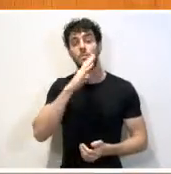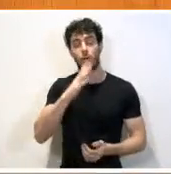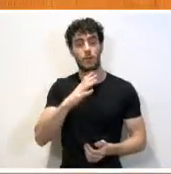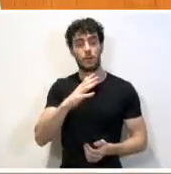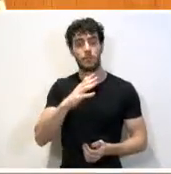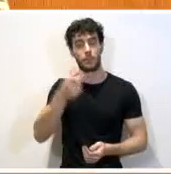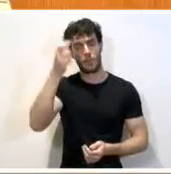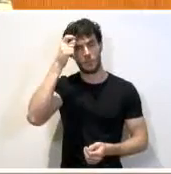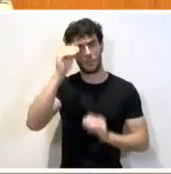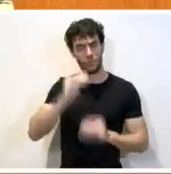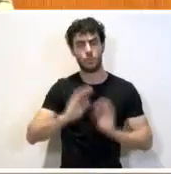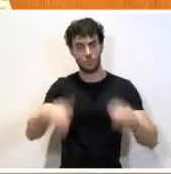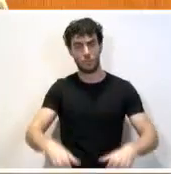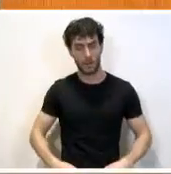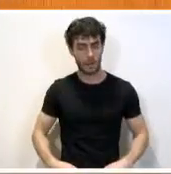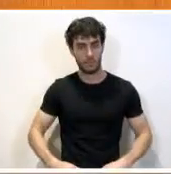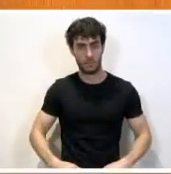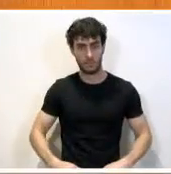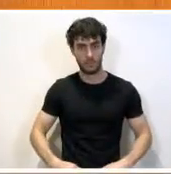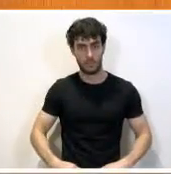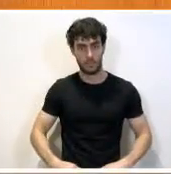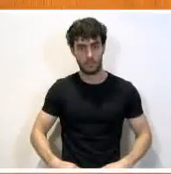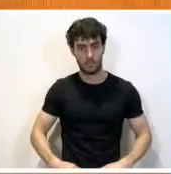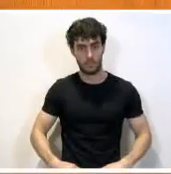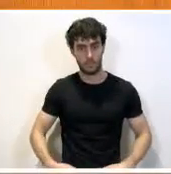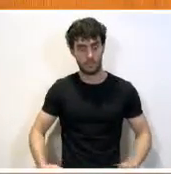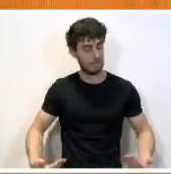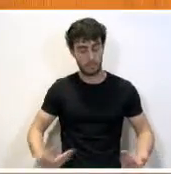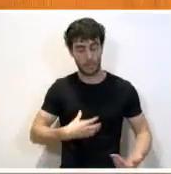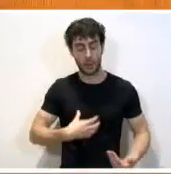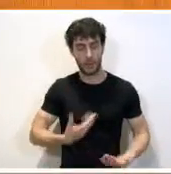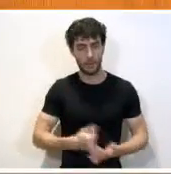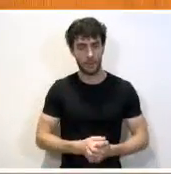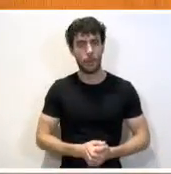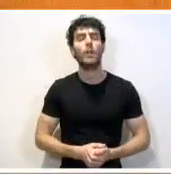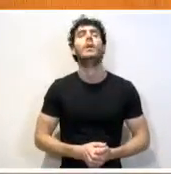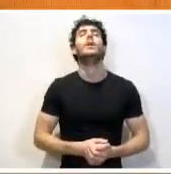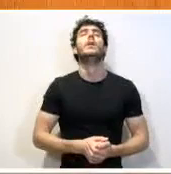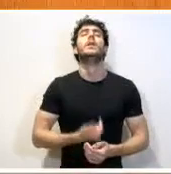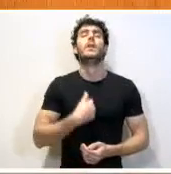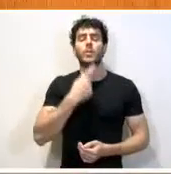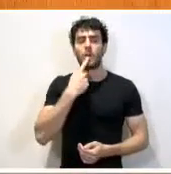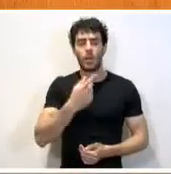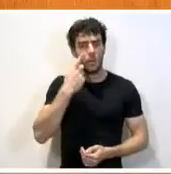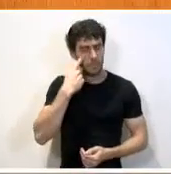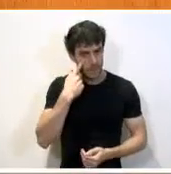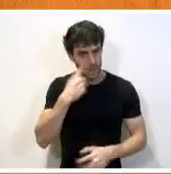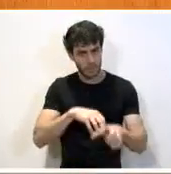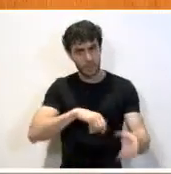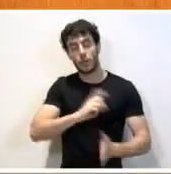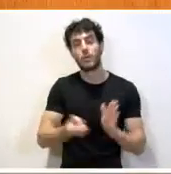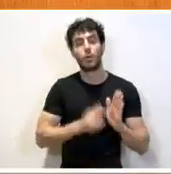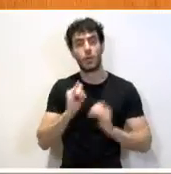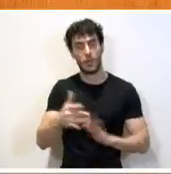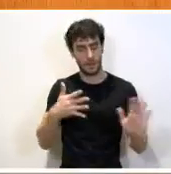su domicilio sin faltar a la última clase. Y yo le digo, miren, tienen ustedes una mayoría absoluta,